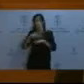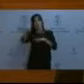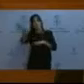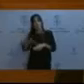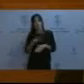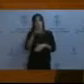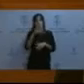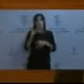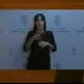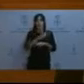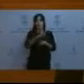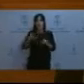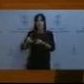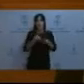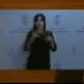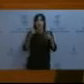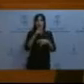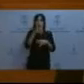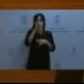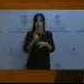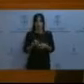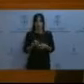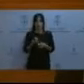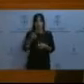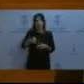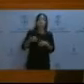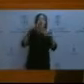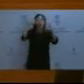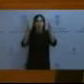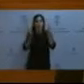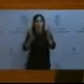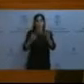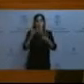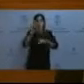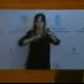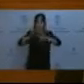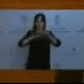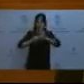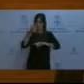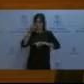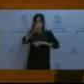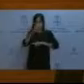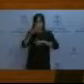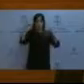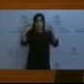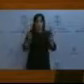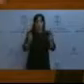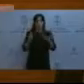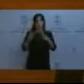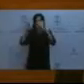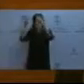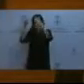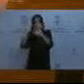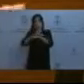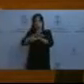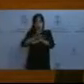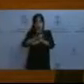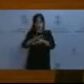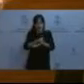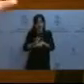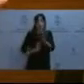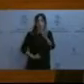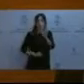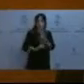para el jabalí y se engorda el ganado para el lobo. Los problemas en el campo asturiano, con usted como consejera, nacen, crecen,